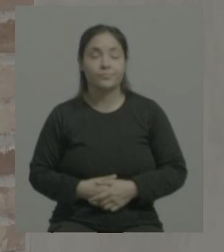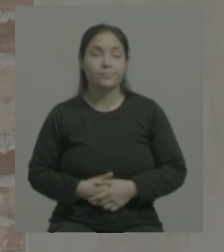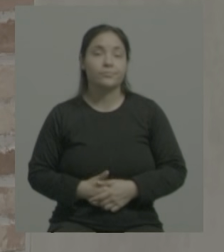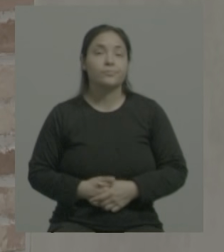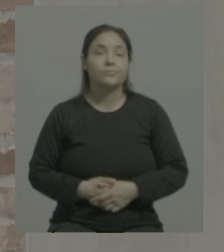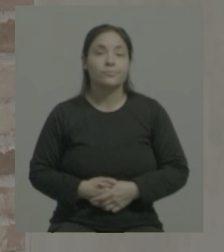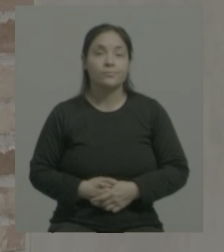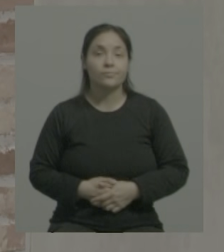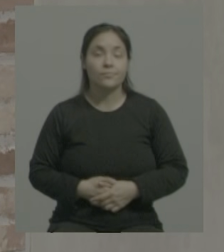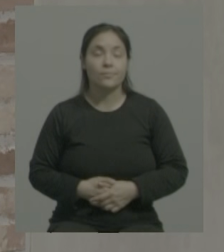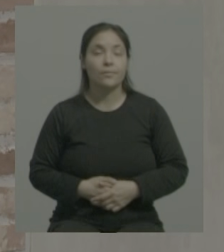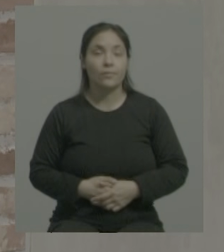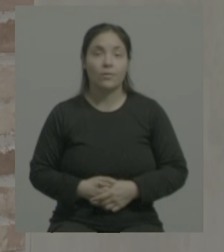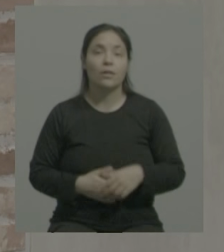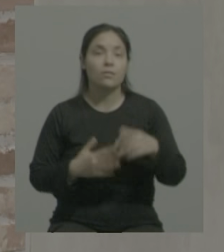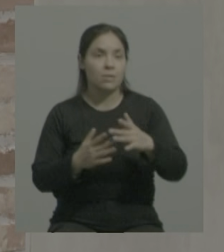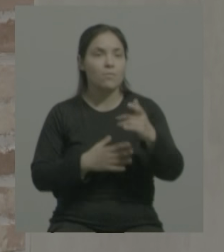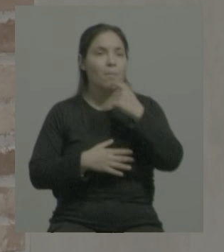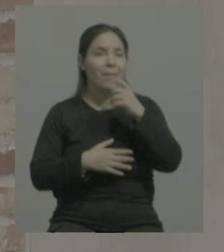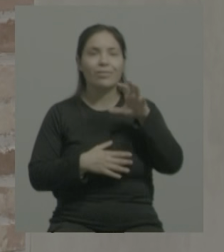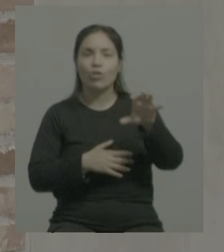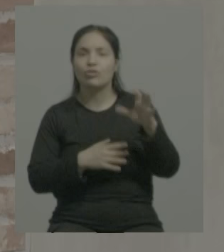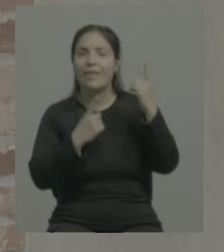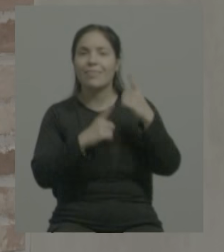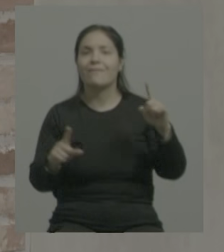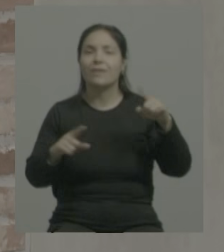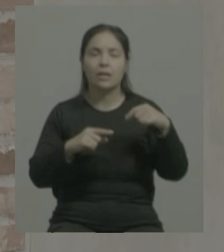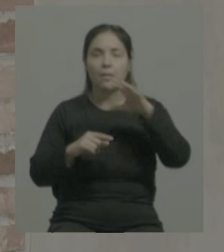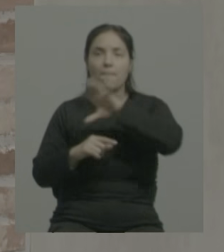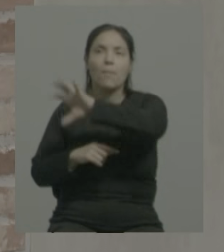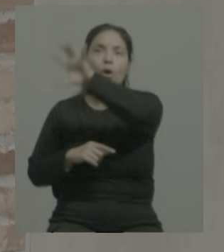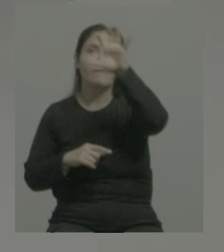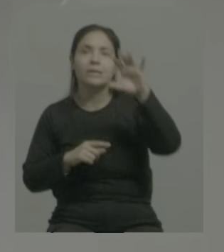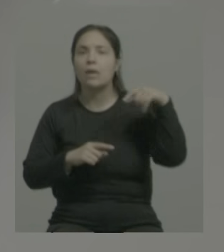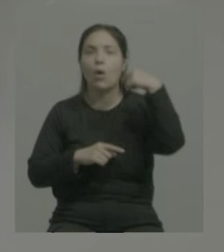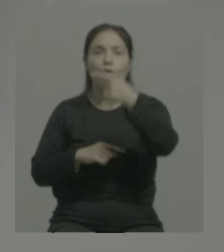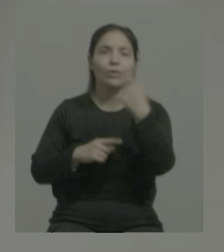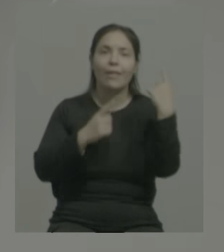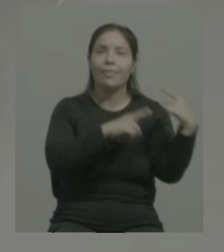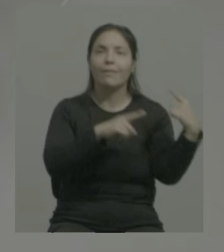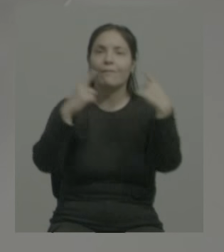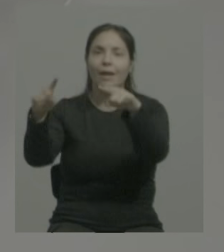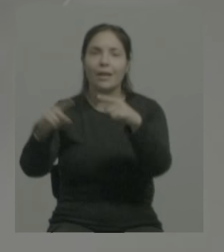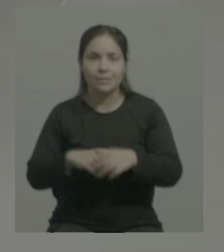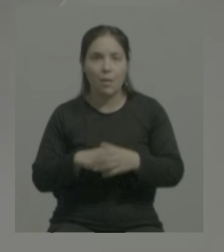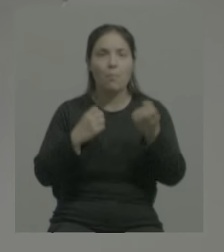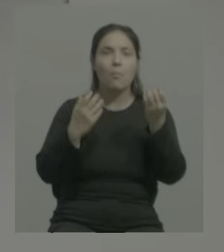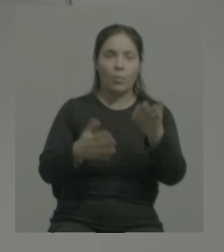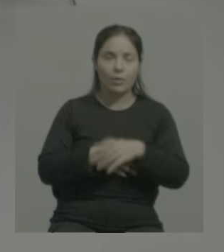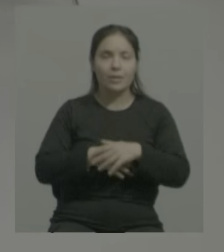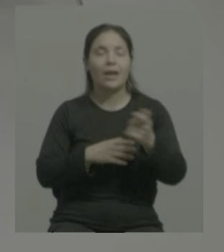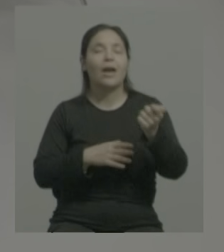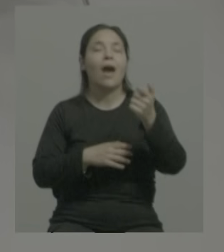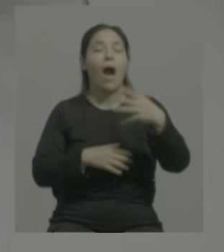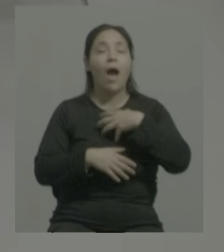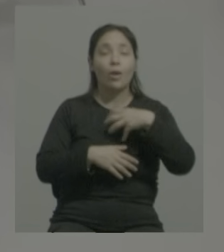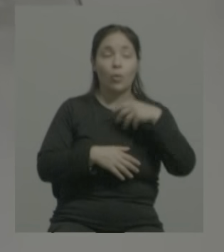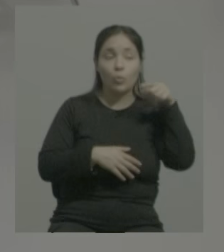marcan la diferencia de Mendoza, por ejemplo, con otras provincias, de los descuentos que se dan en los abonos para